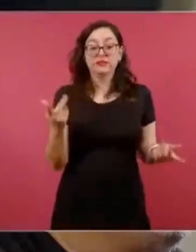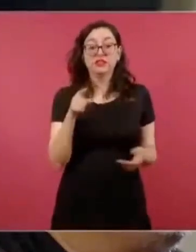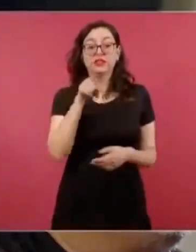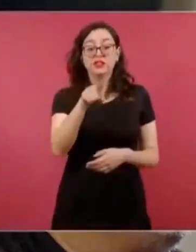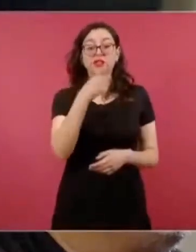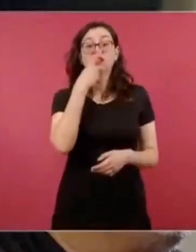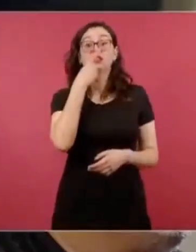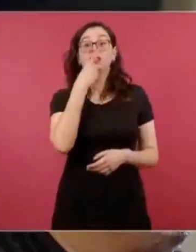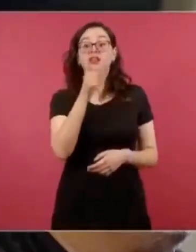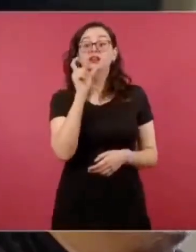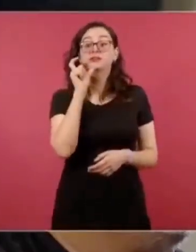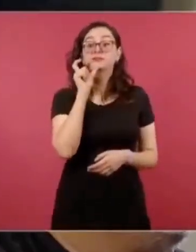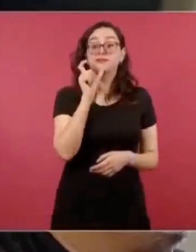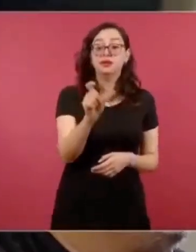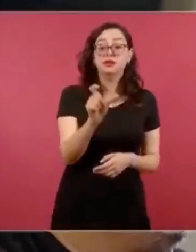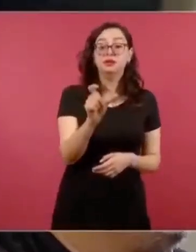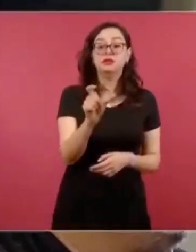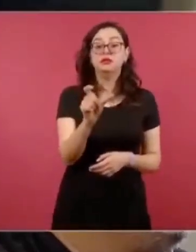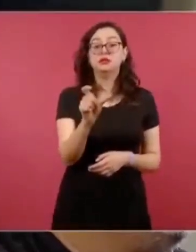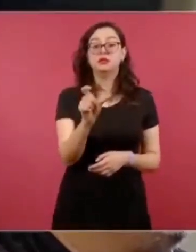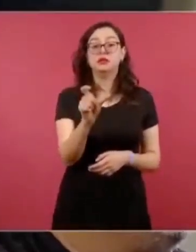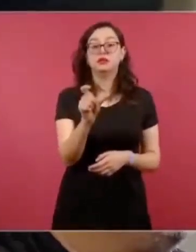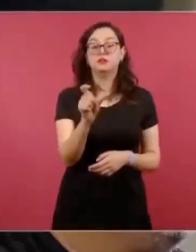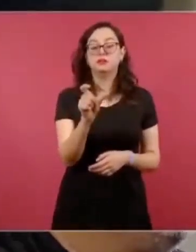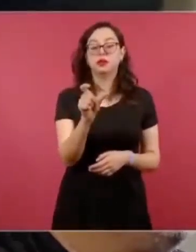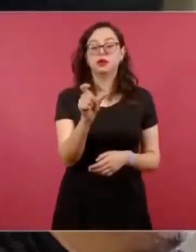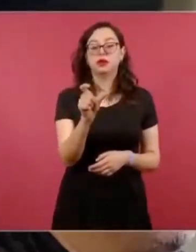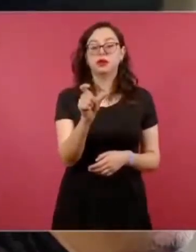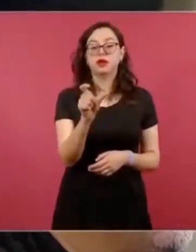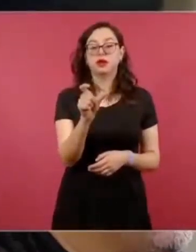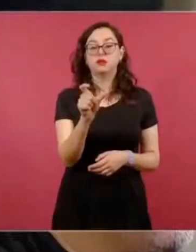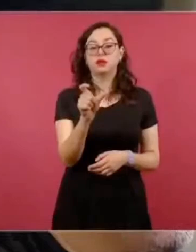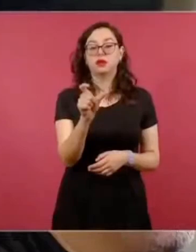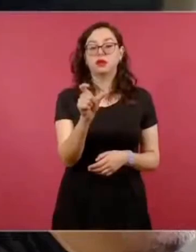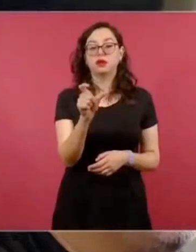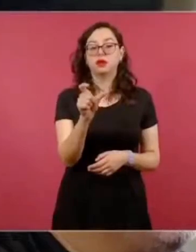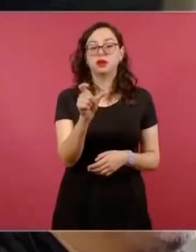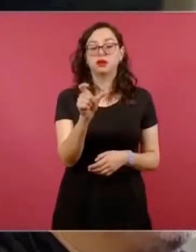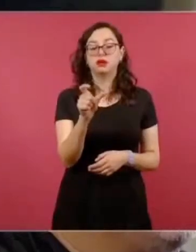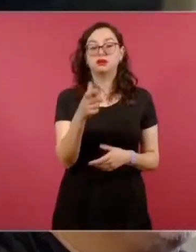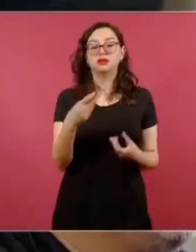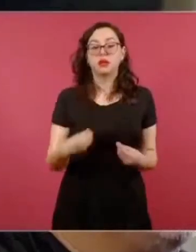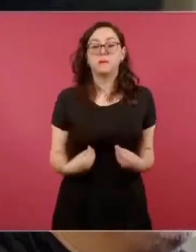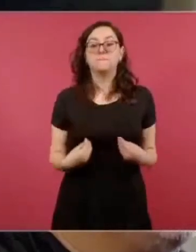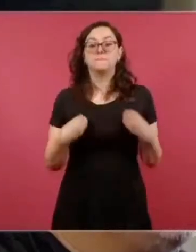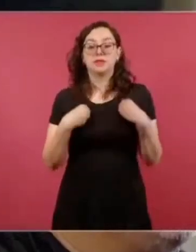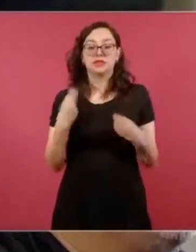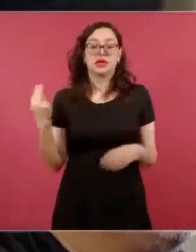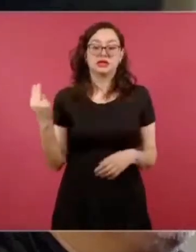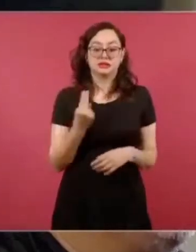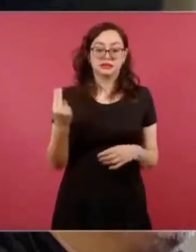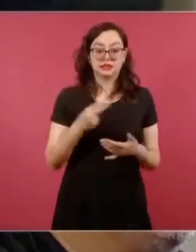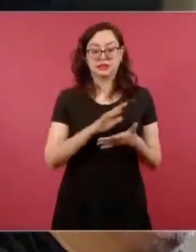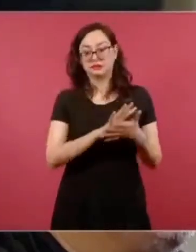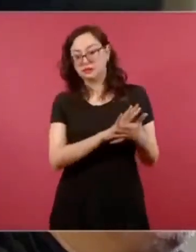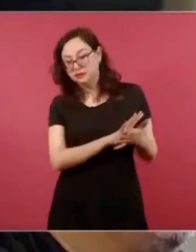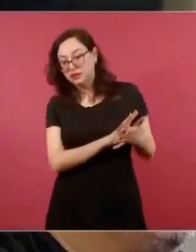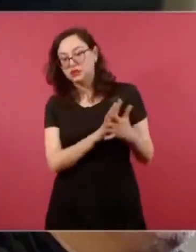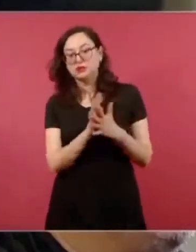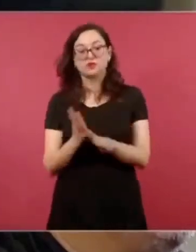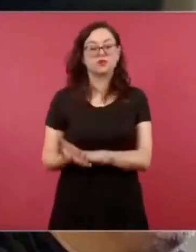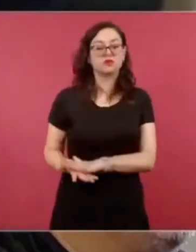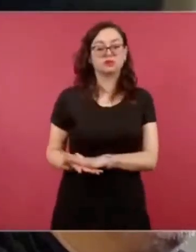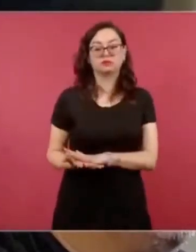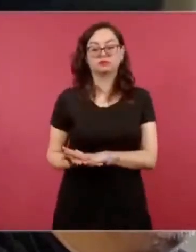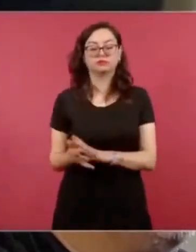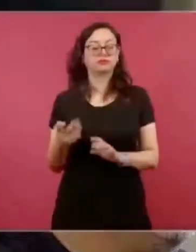que es parte de su movimiento de usted, dice que su vida necesita una transformación. Entonces,